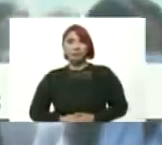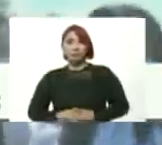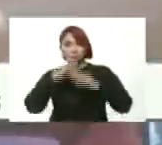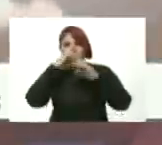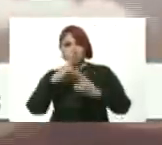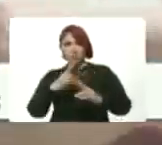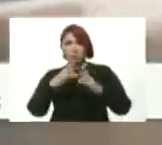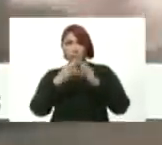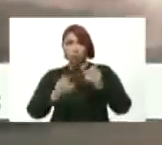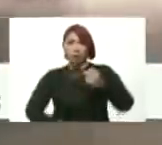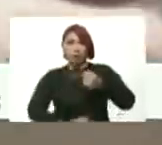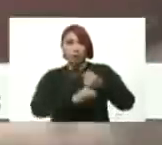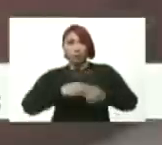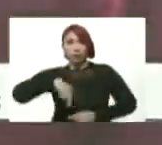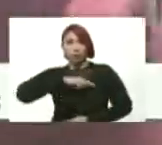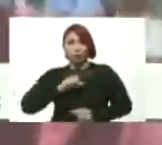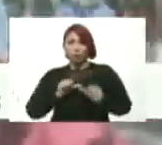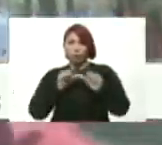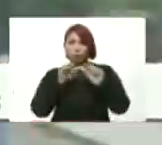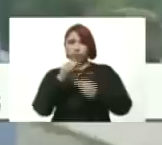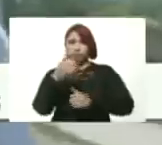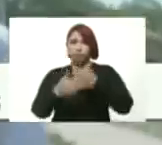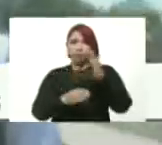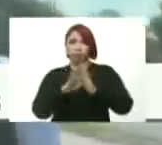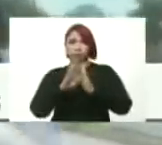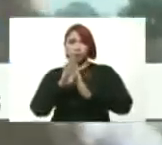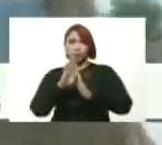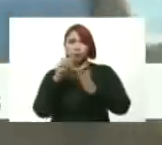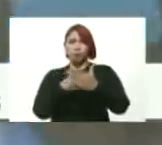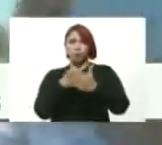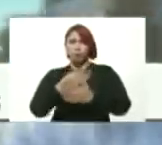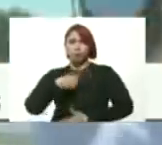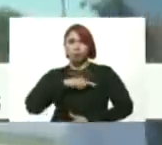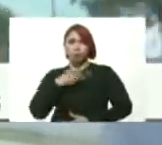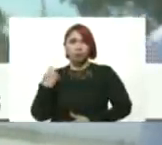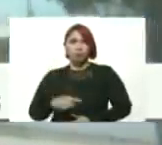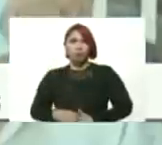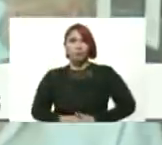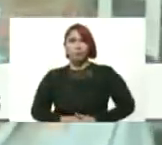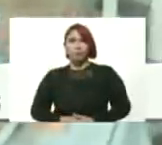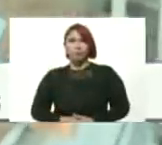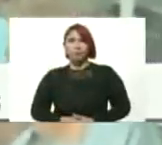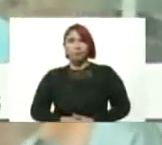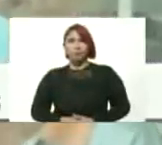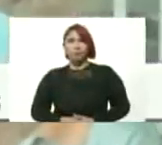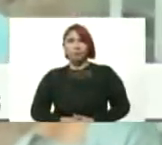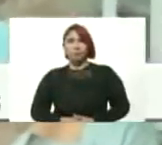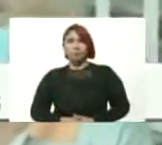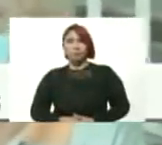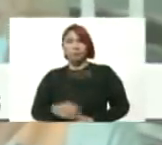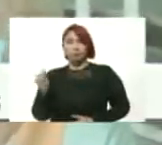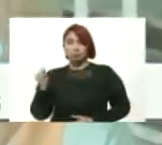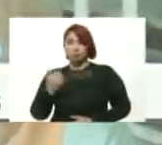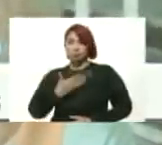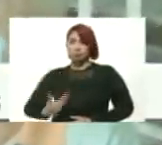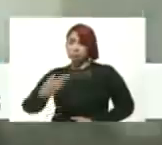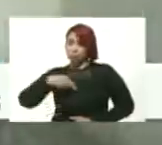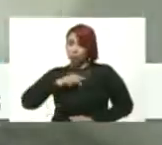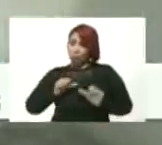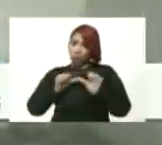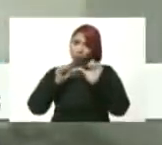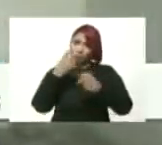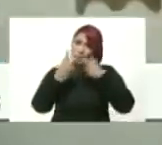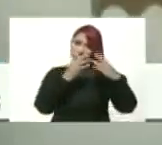el apoyo de nosotros para seguir avanzando en esta lucha que llevamos así es presidente nosotros seguiremos